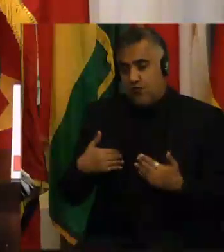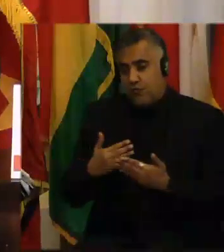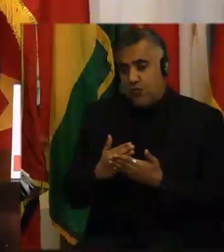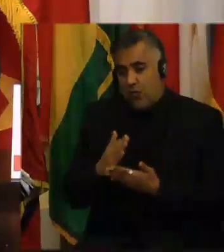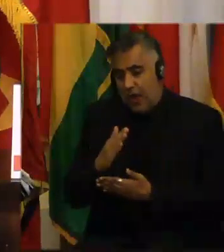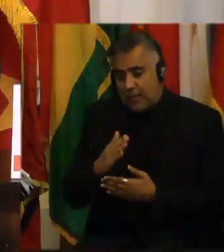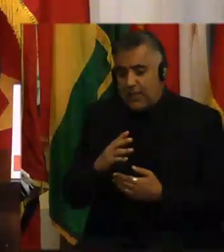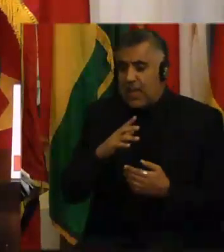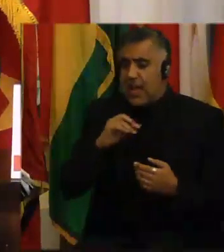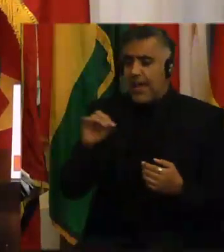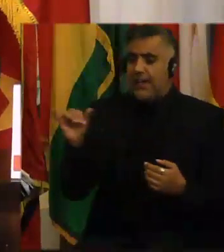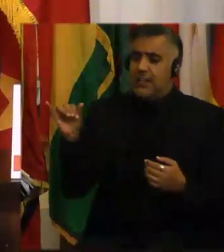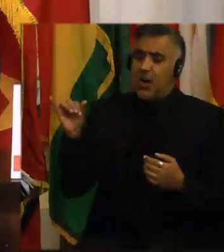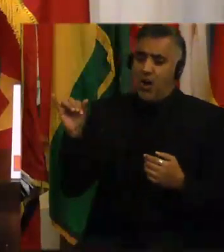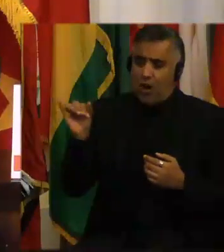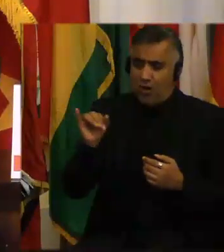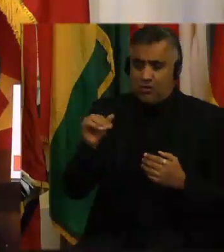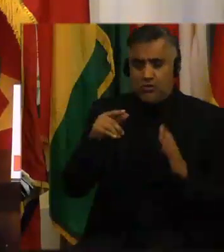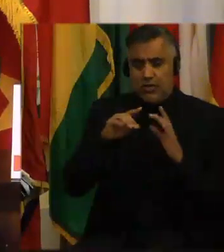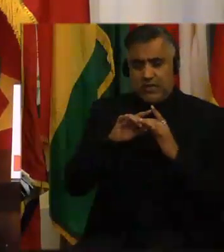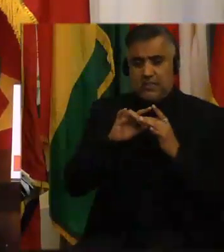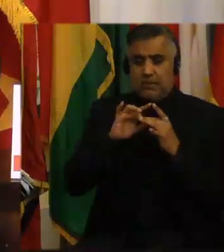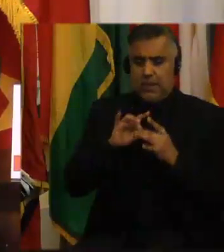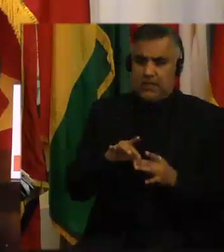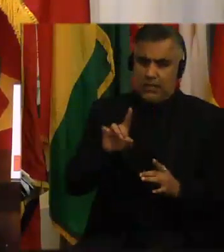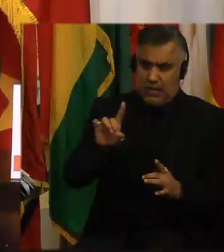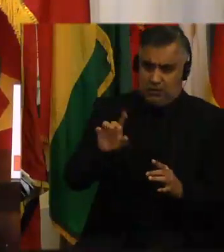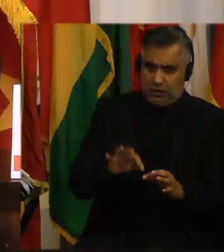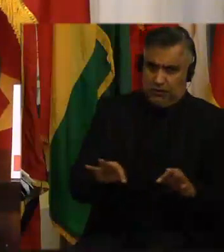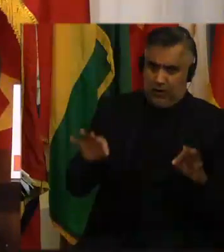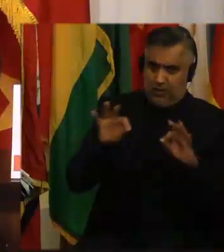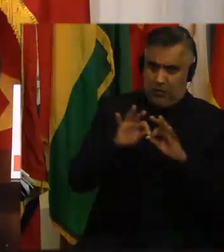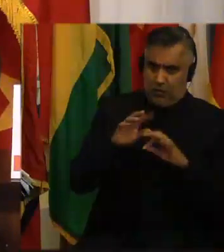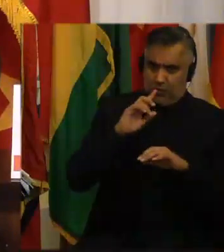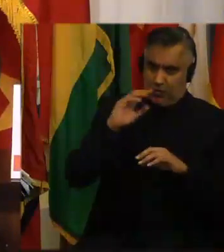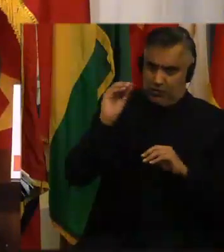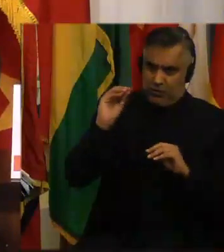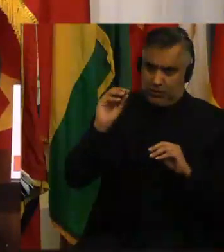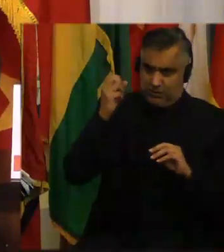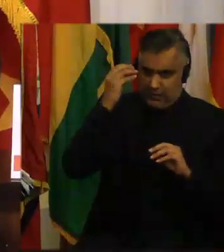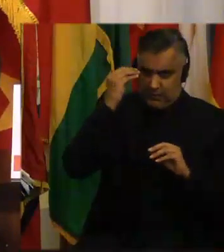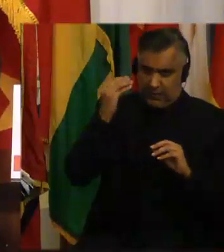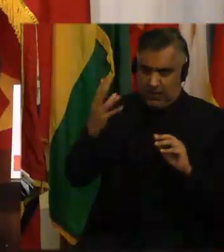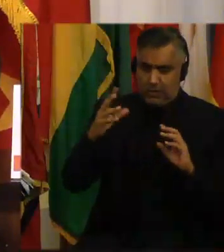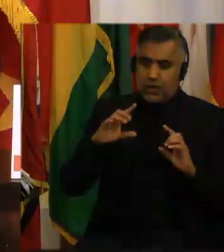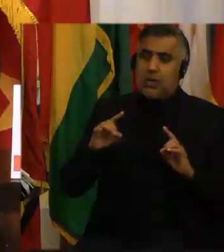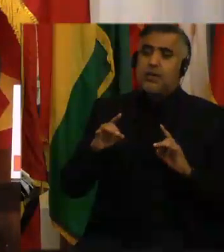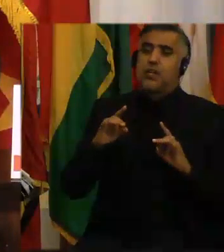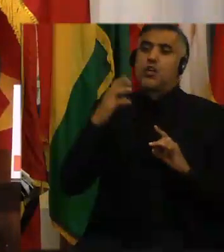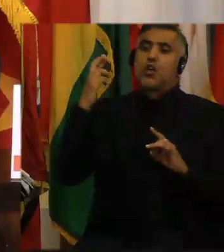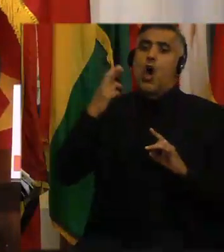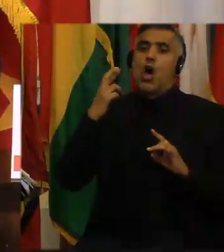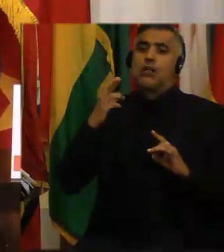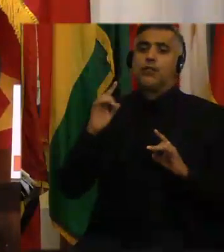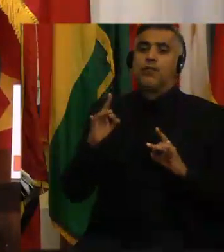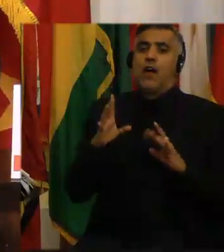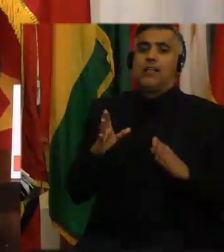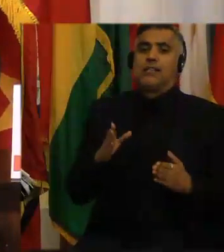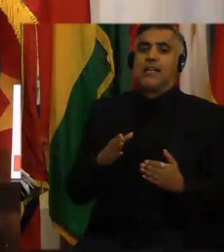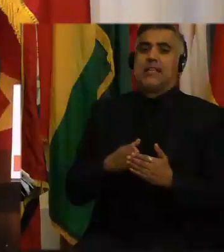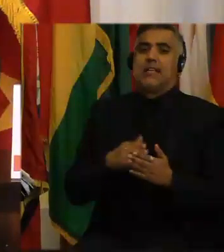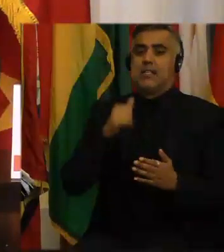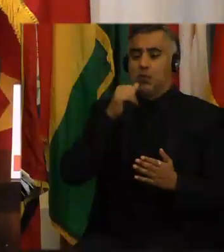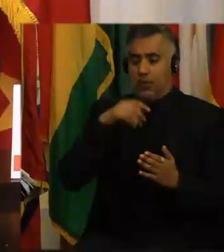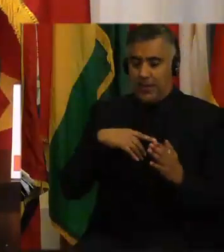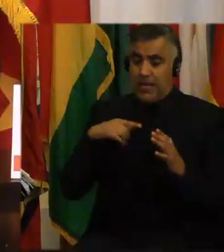se fundamenta, y esto es sumamente importante, establece la causa de la violencia contra las mujeres, está basada en